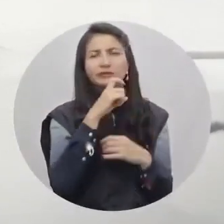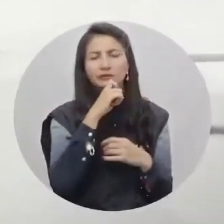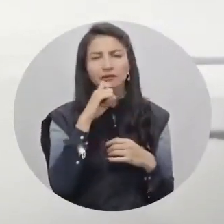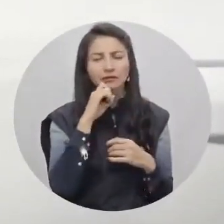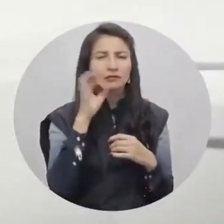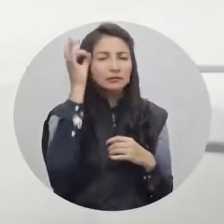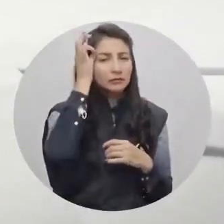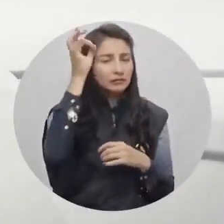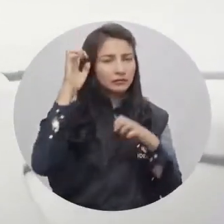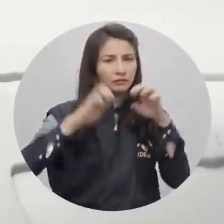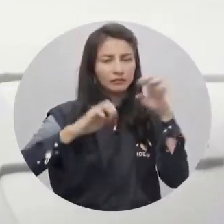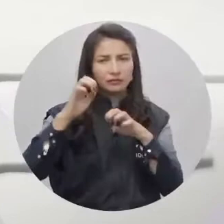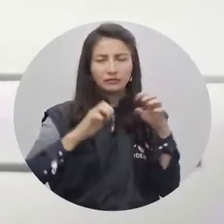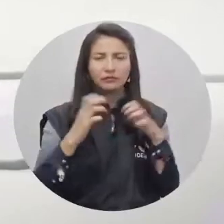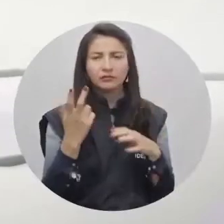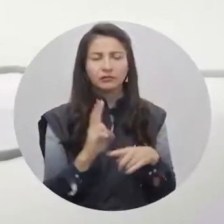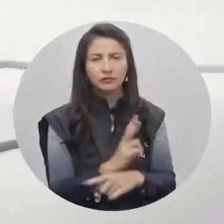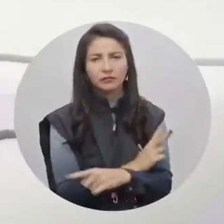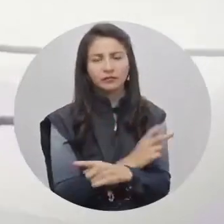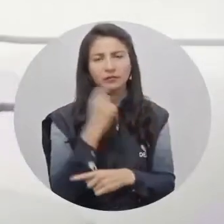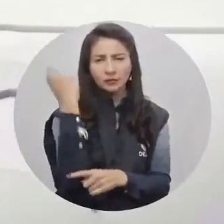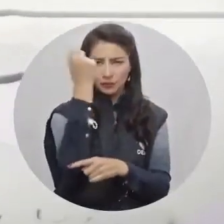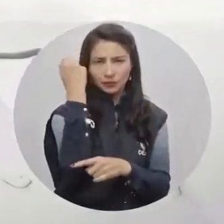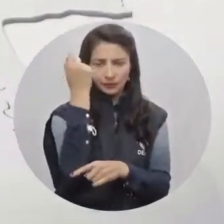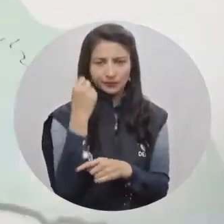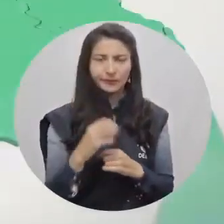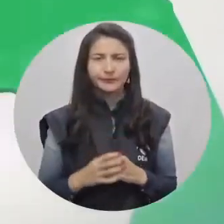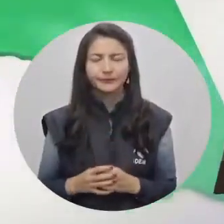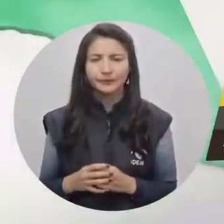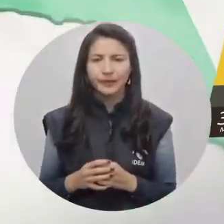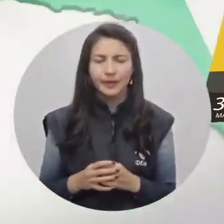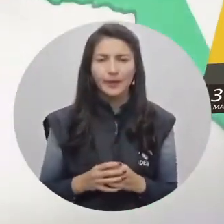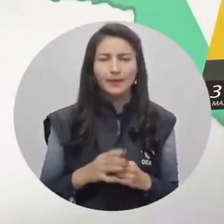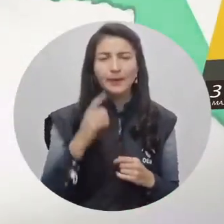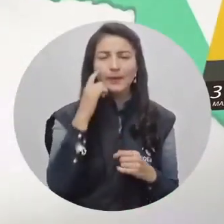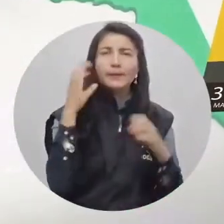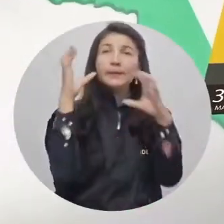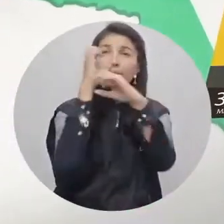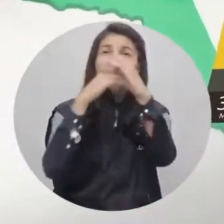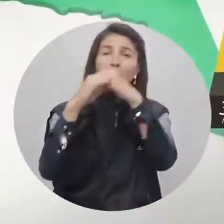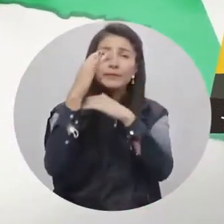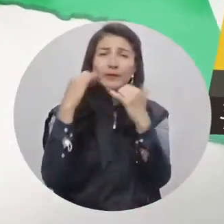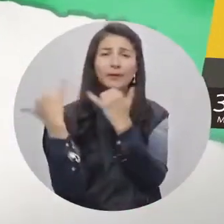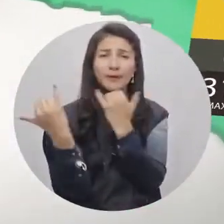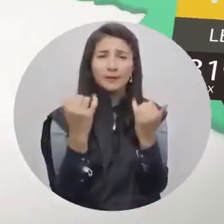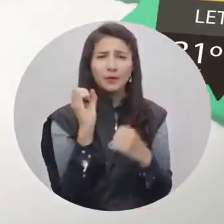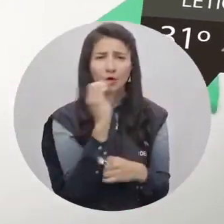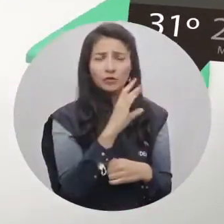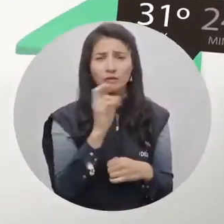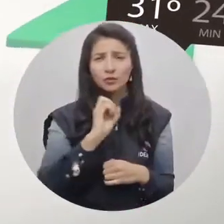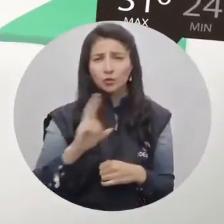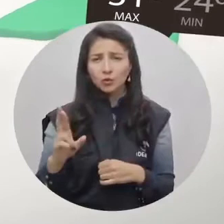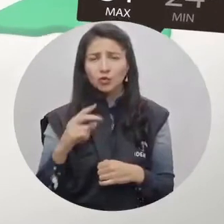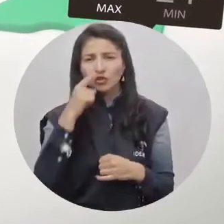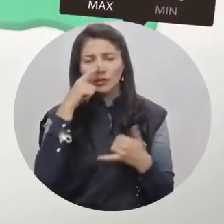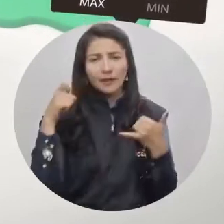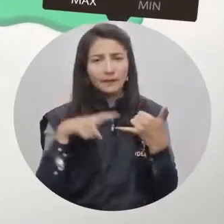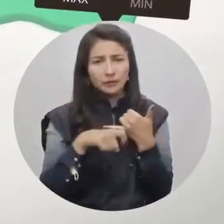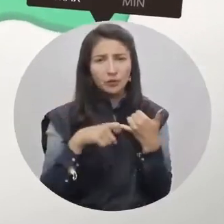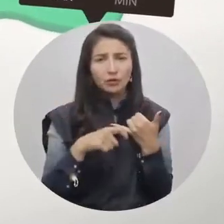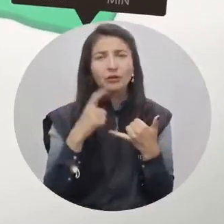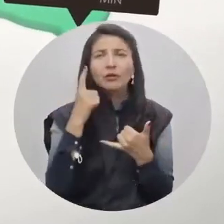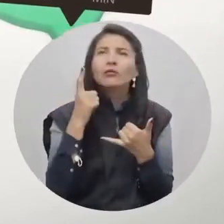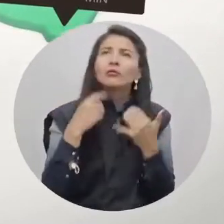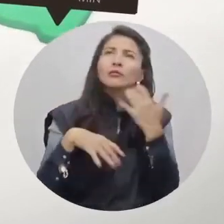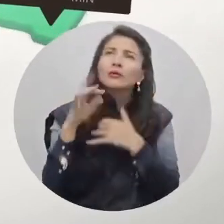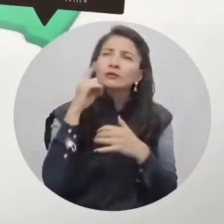de Vichada y en el Meta. Se espera cielo nublado sobre el occidente y sur de la región amazónica, favoreciendo algunas lluvias ligeras